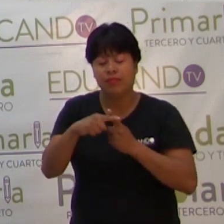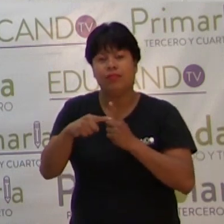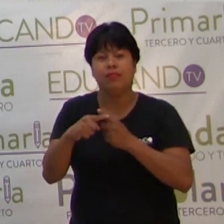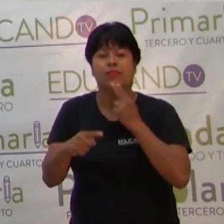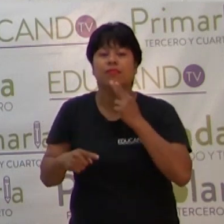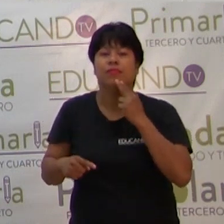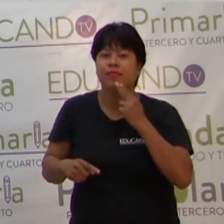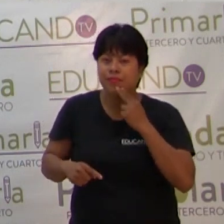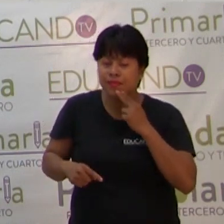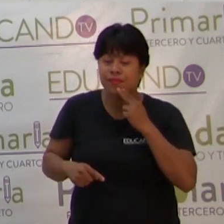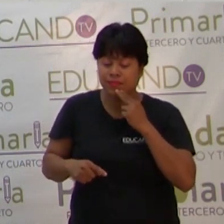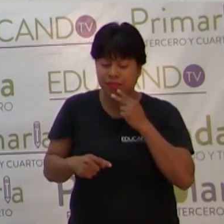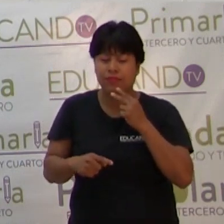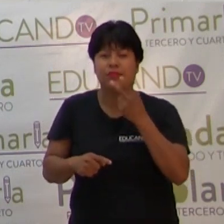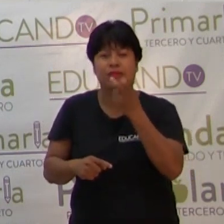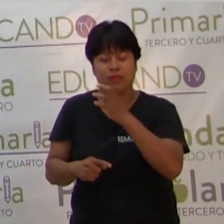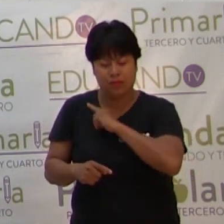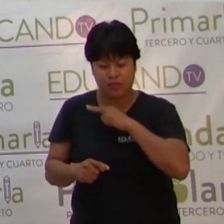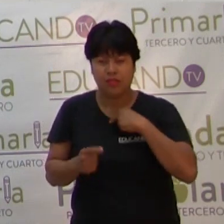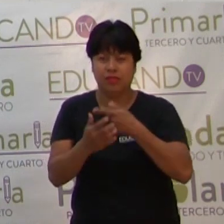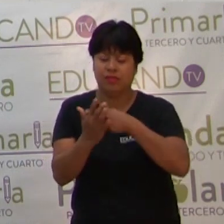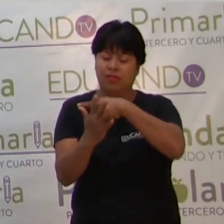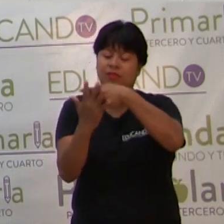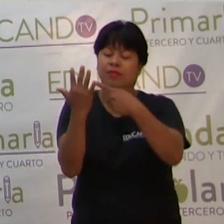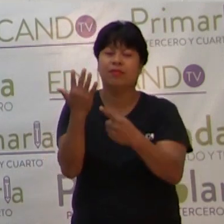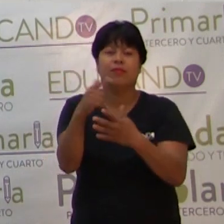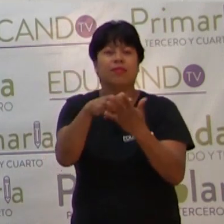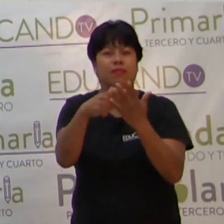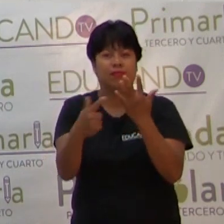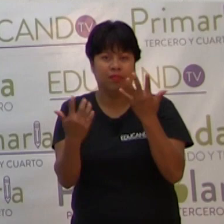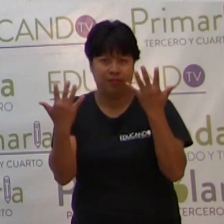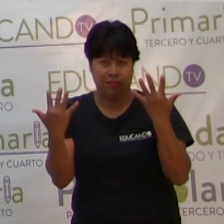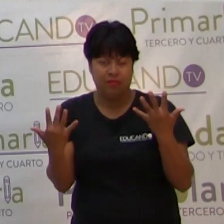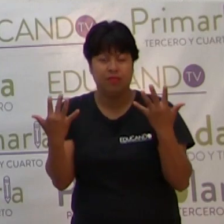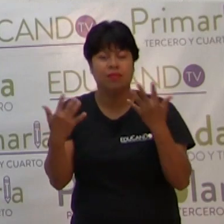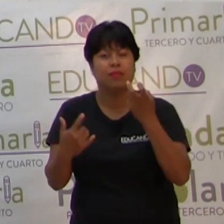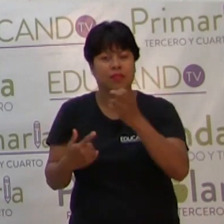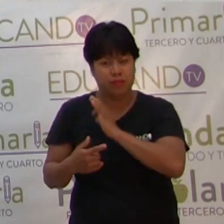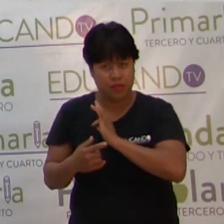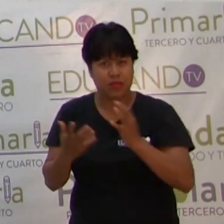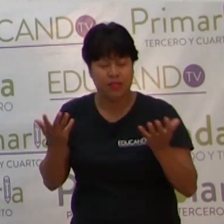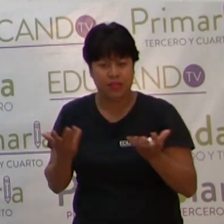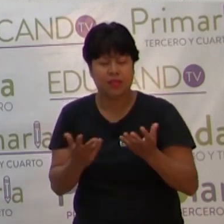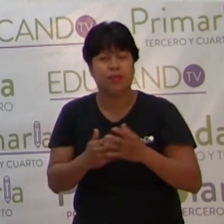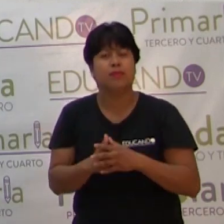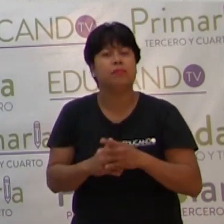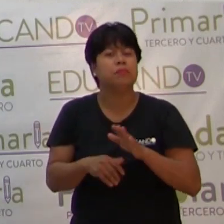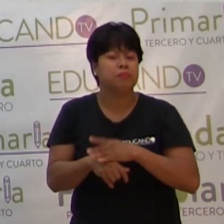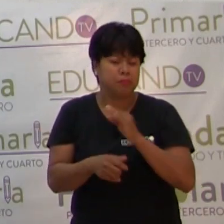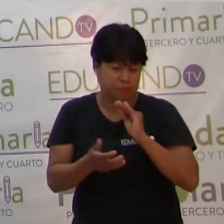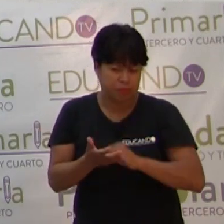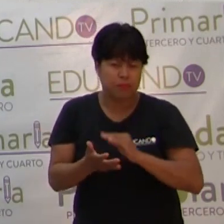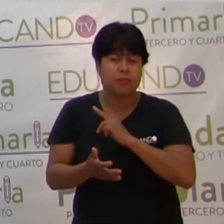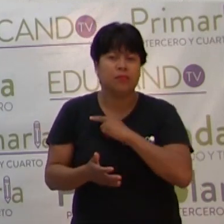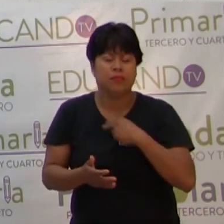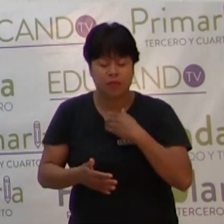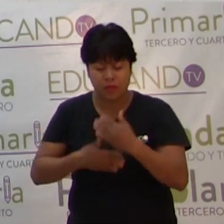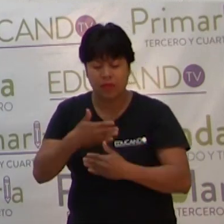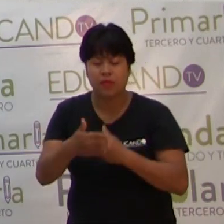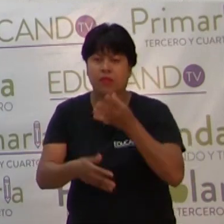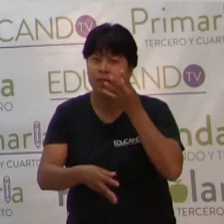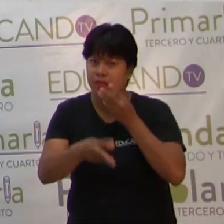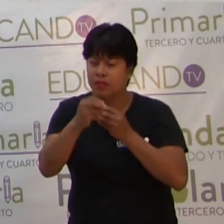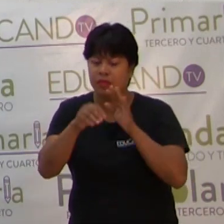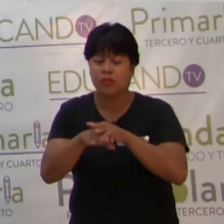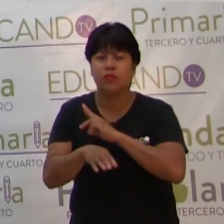utilizando algunos elementos de nuestras manos que nos permiten hacer ese cálculo. Porque todavía estamos, digamos, en un proceso de aprendizaje cuando